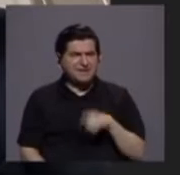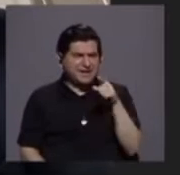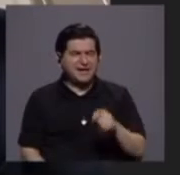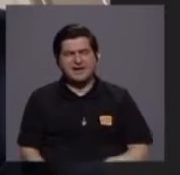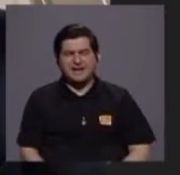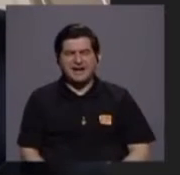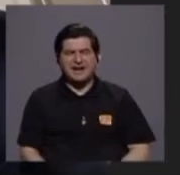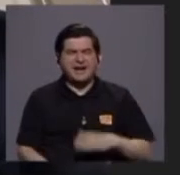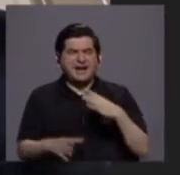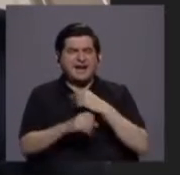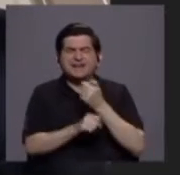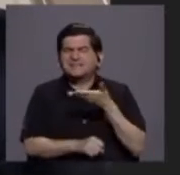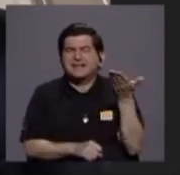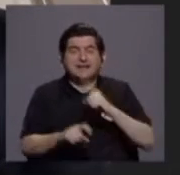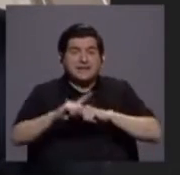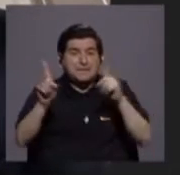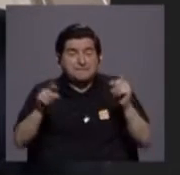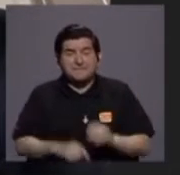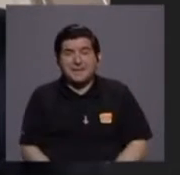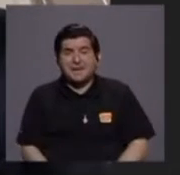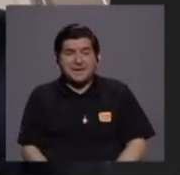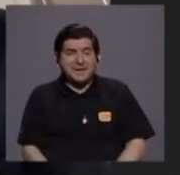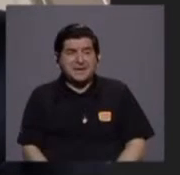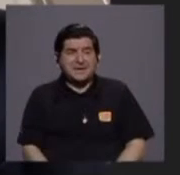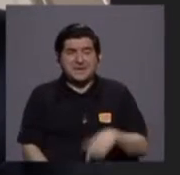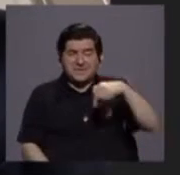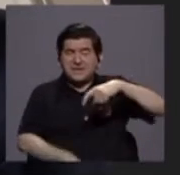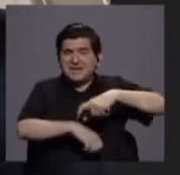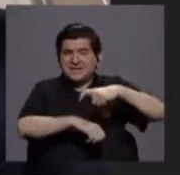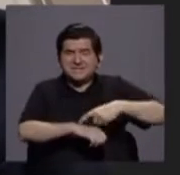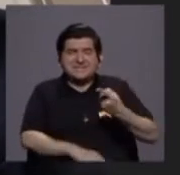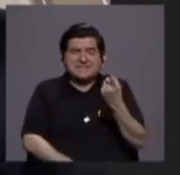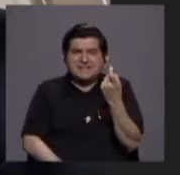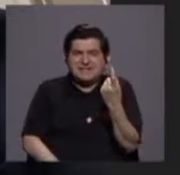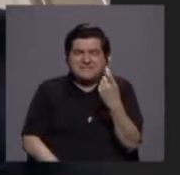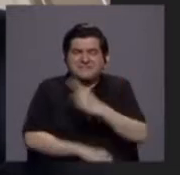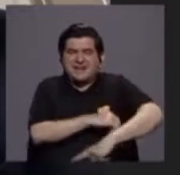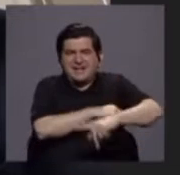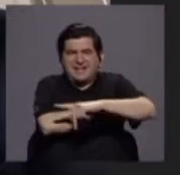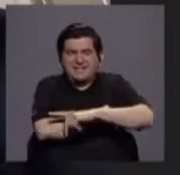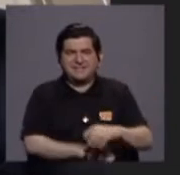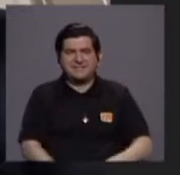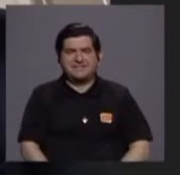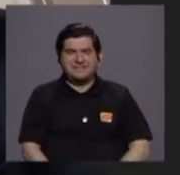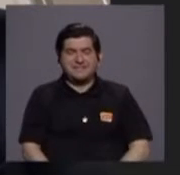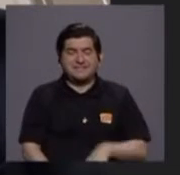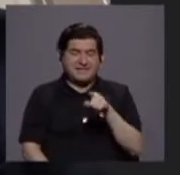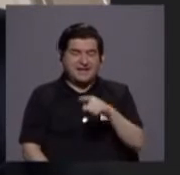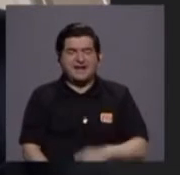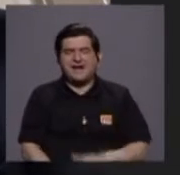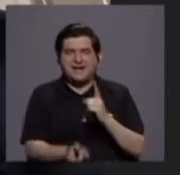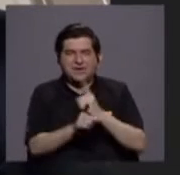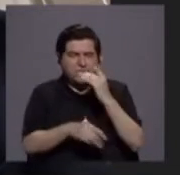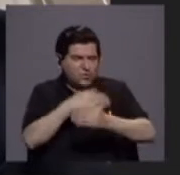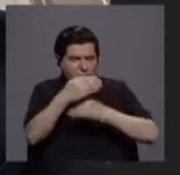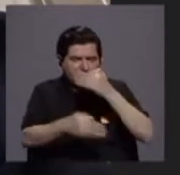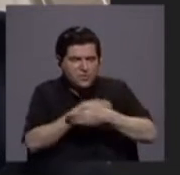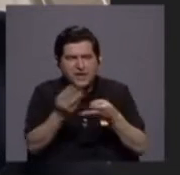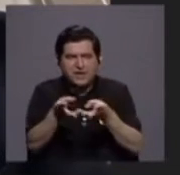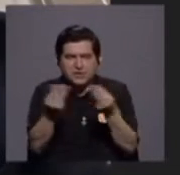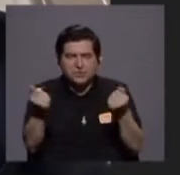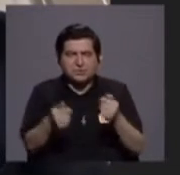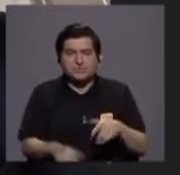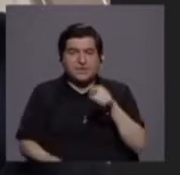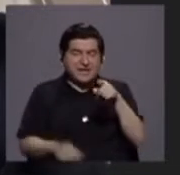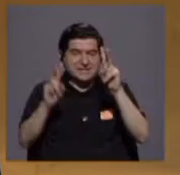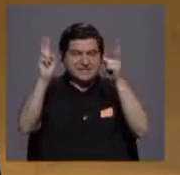que deberían seguirse, pero lo que carece en estos momentos el país es de la medicina adecuada para resolver la